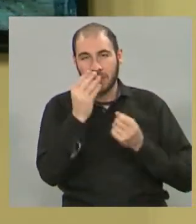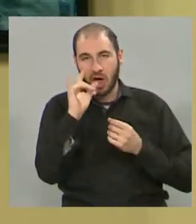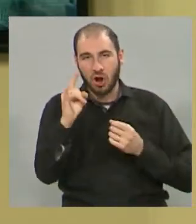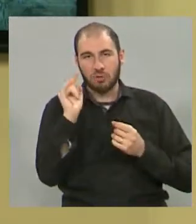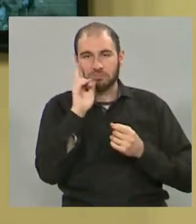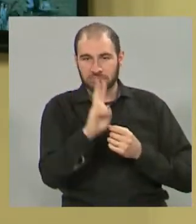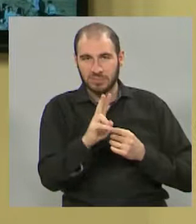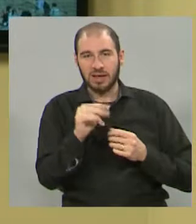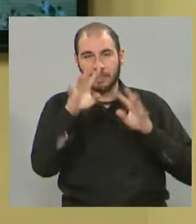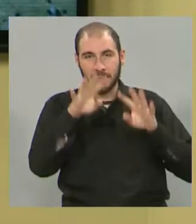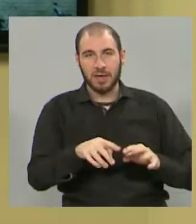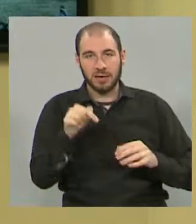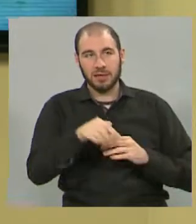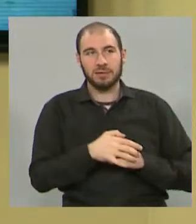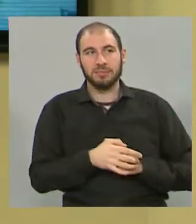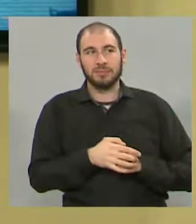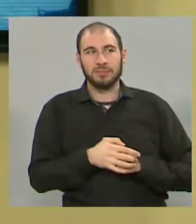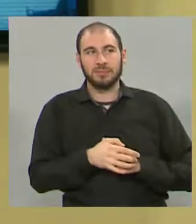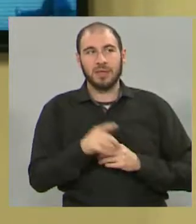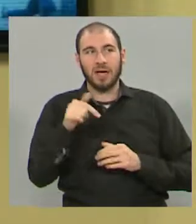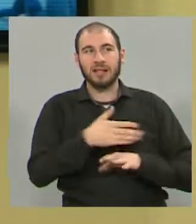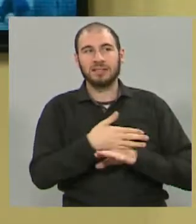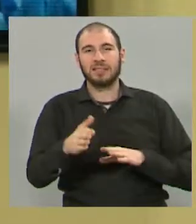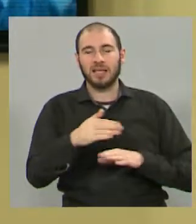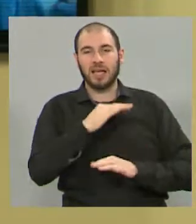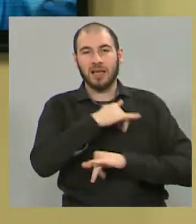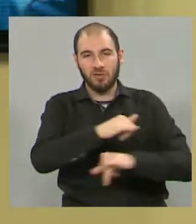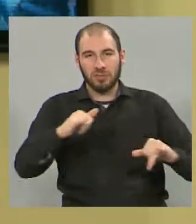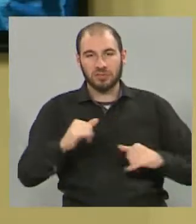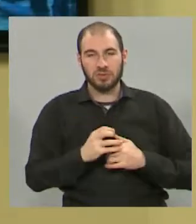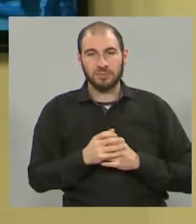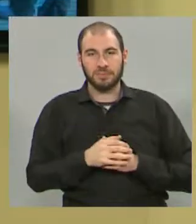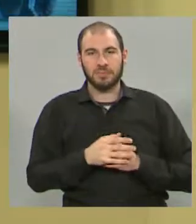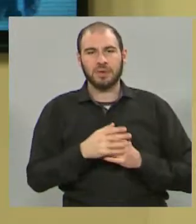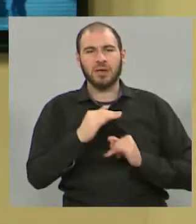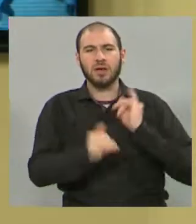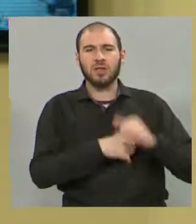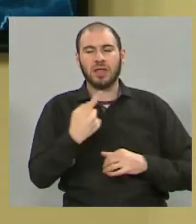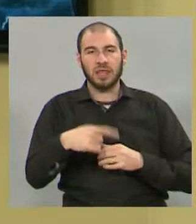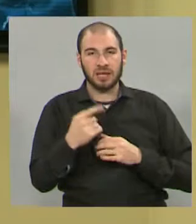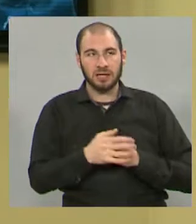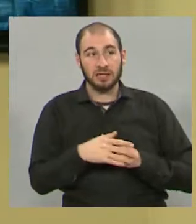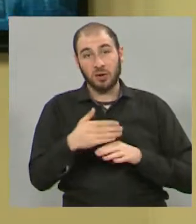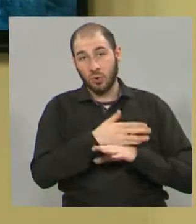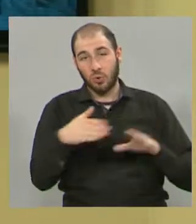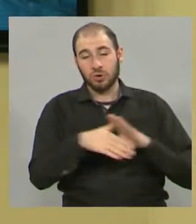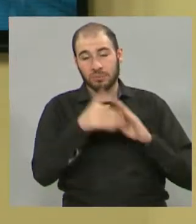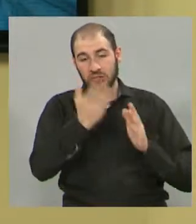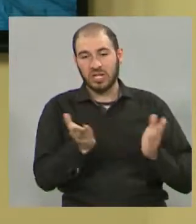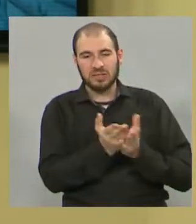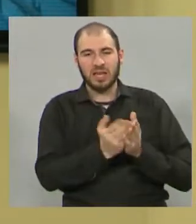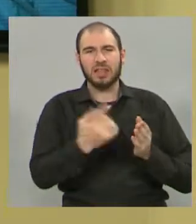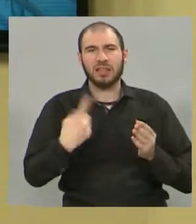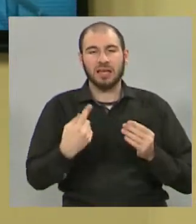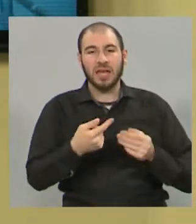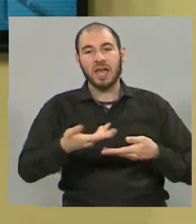disfrutes y veas en el portal vamos a continuar desarrollando información y hablamos de justamente seguimos hablando de estudiantes y tiene que ver